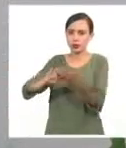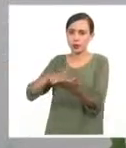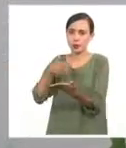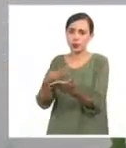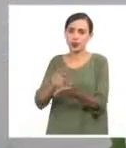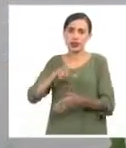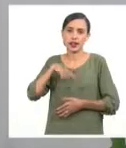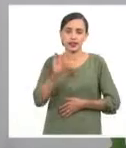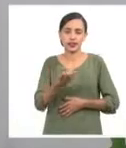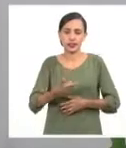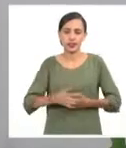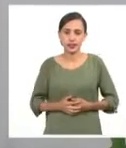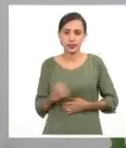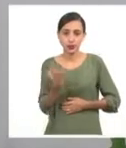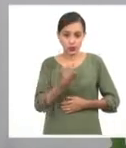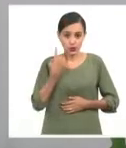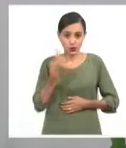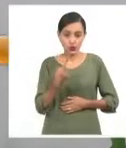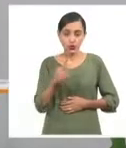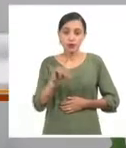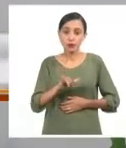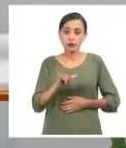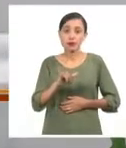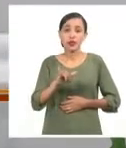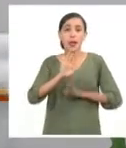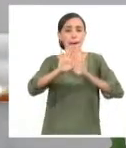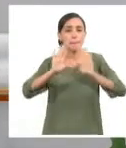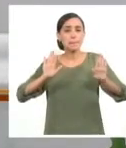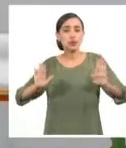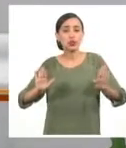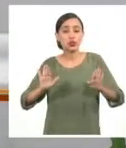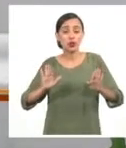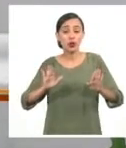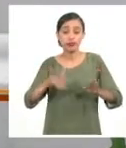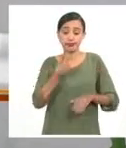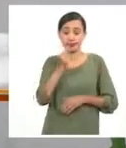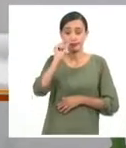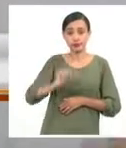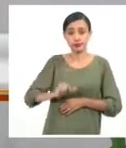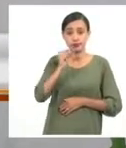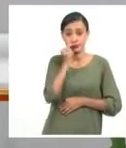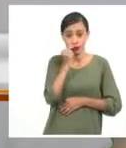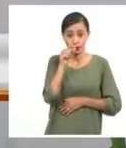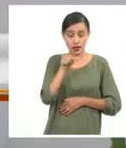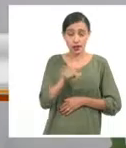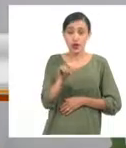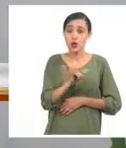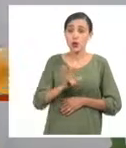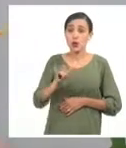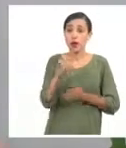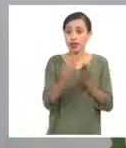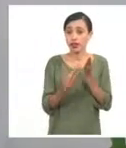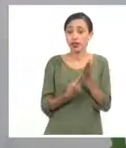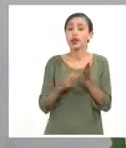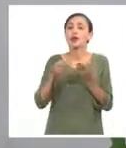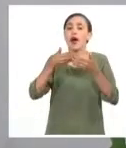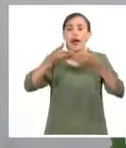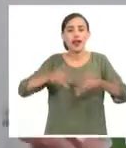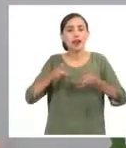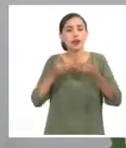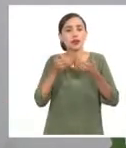Vamos a tener la exposición de Oscar Rodríguez, la serie Blanco y Negro, en su estudio de Arte Iris, y asimismo vamos a tener la gala de inauguración en el